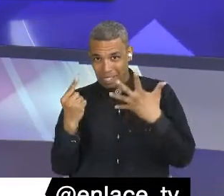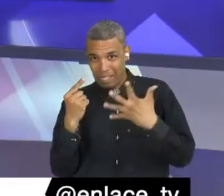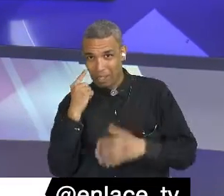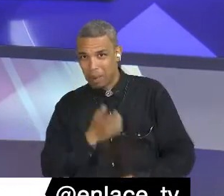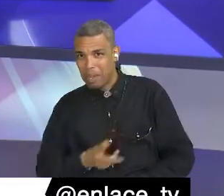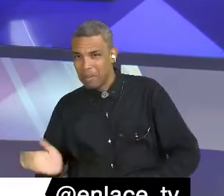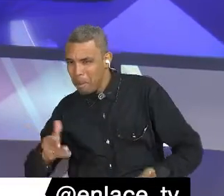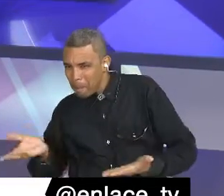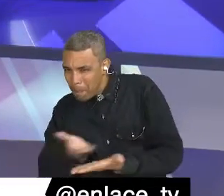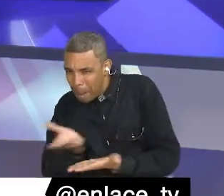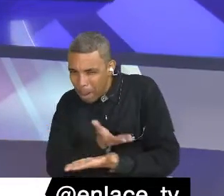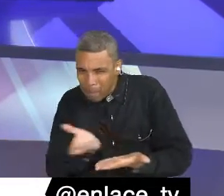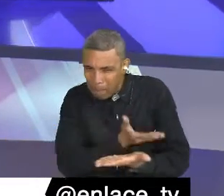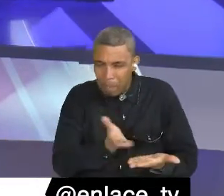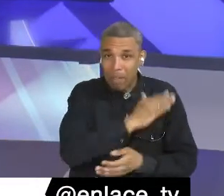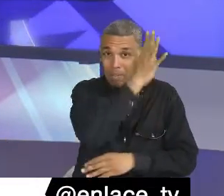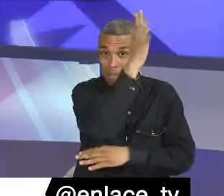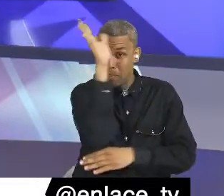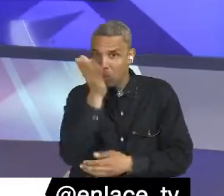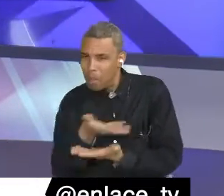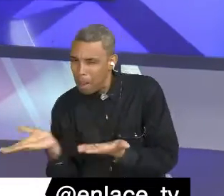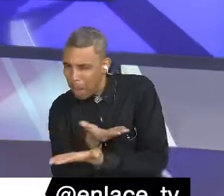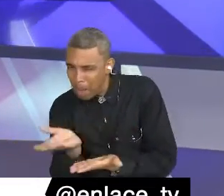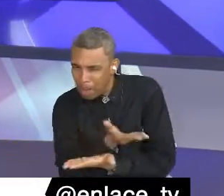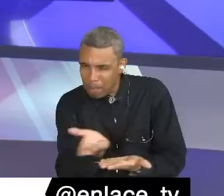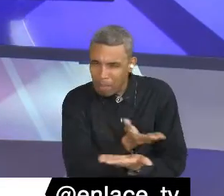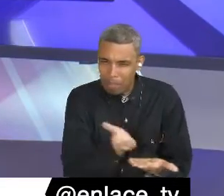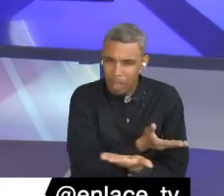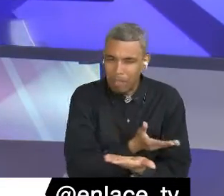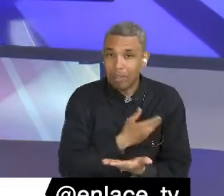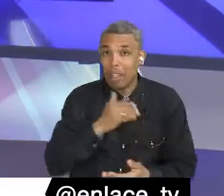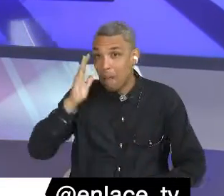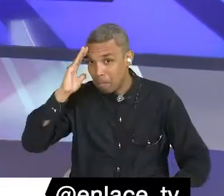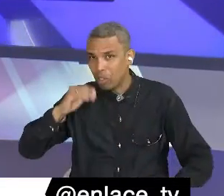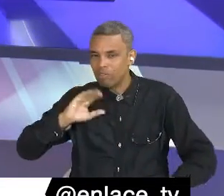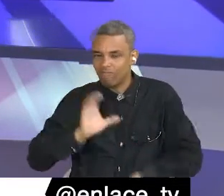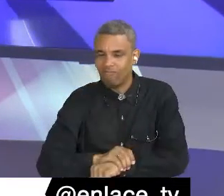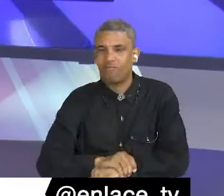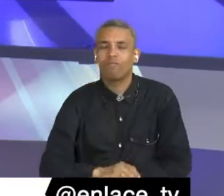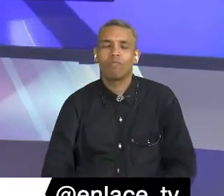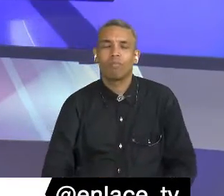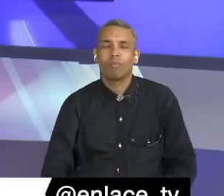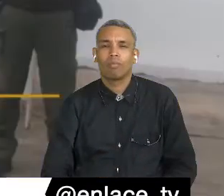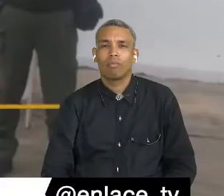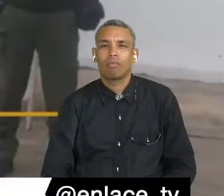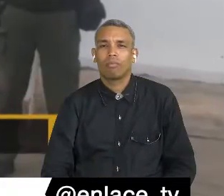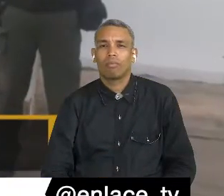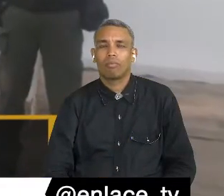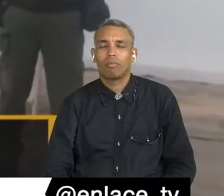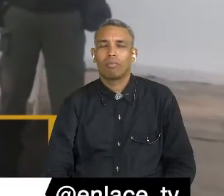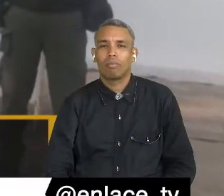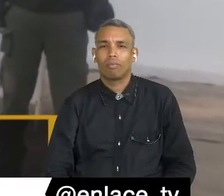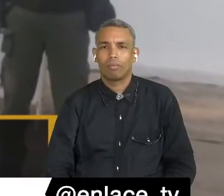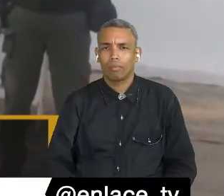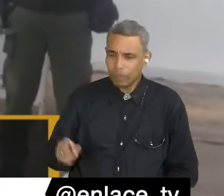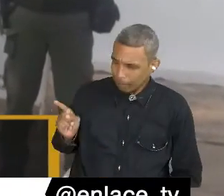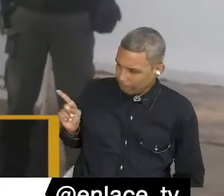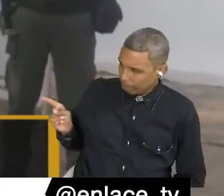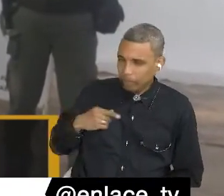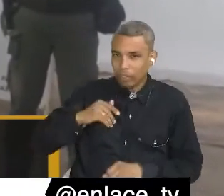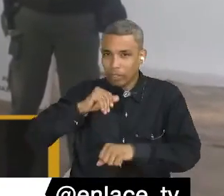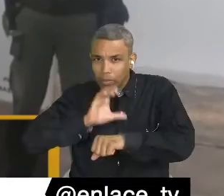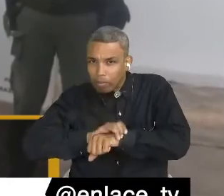presuntamente construir una invasión, fueron capturados varios sujetos en el barrio Buenavista, en la Comuna 4. Estos 5 hombres fueron